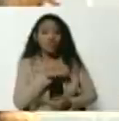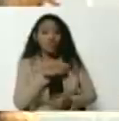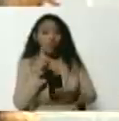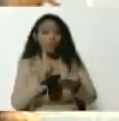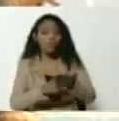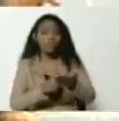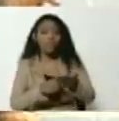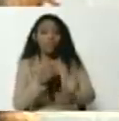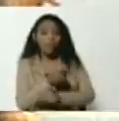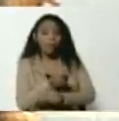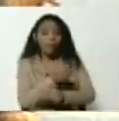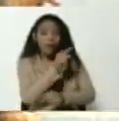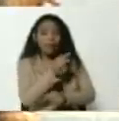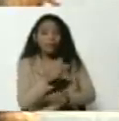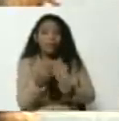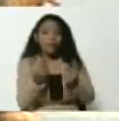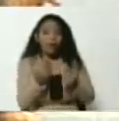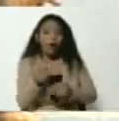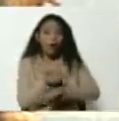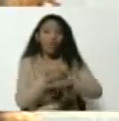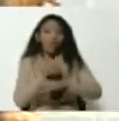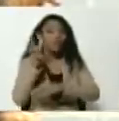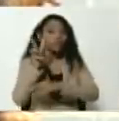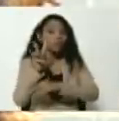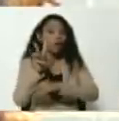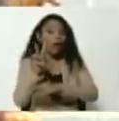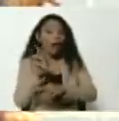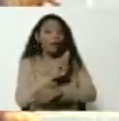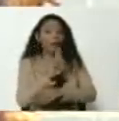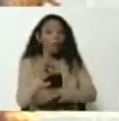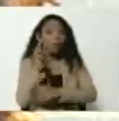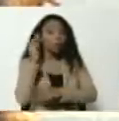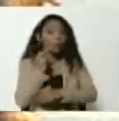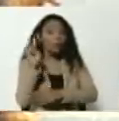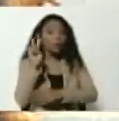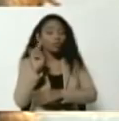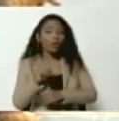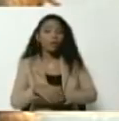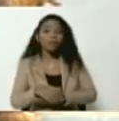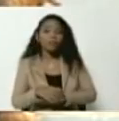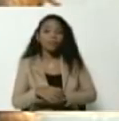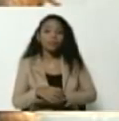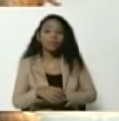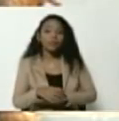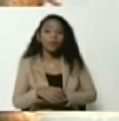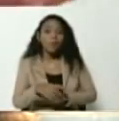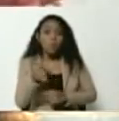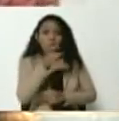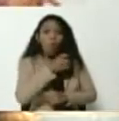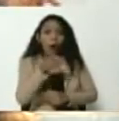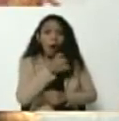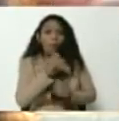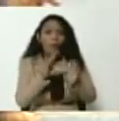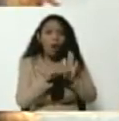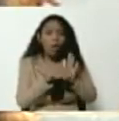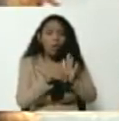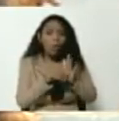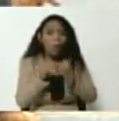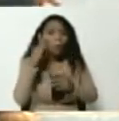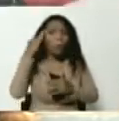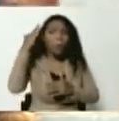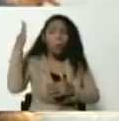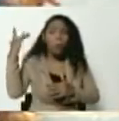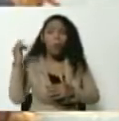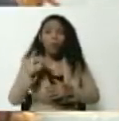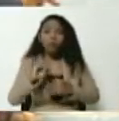plata al gobierno de Venezuela, a la República Bolivariana de Venezuela. Nos buscamos a un ladrón fantasioso que se